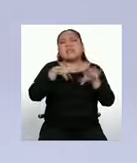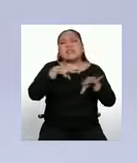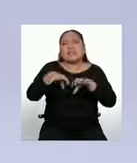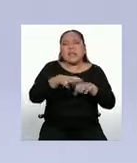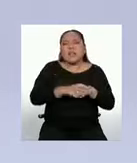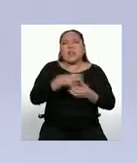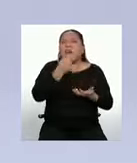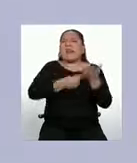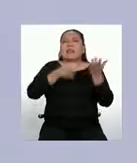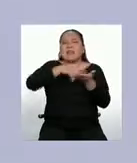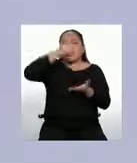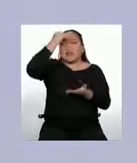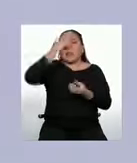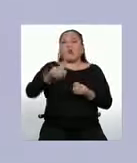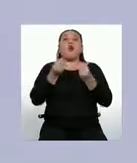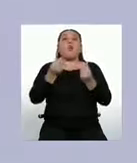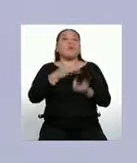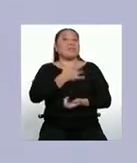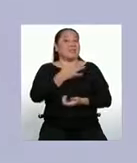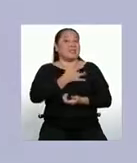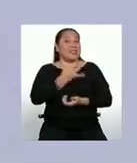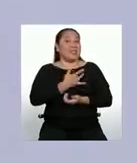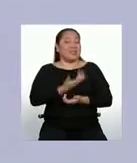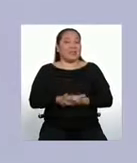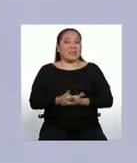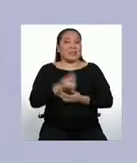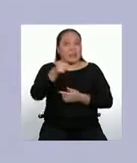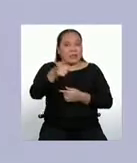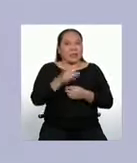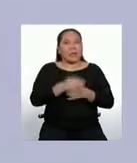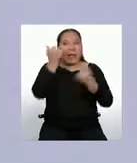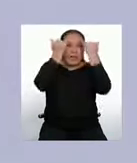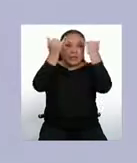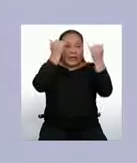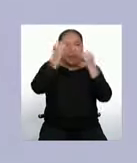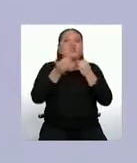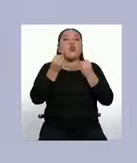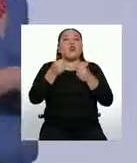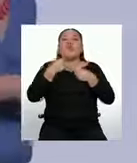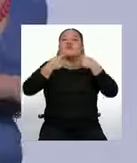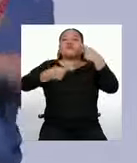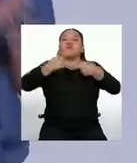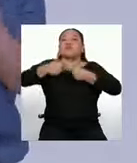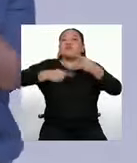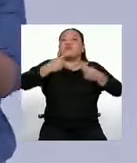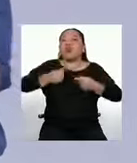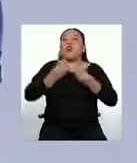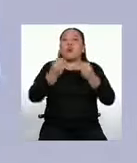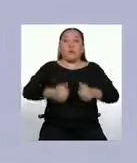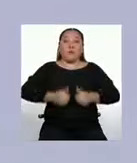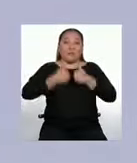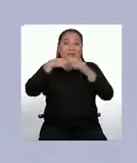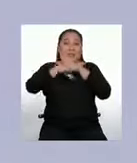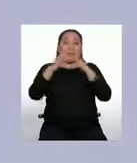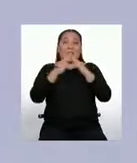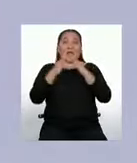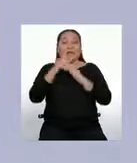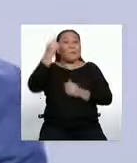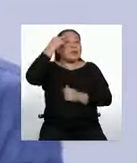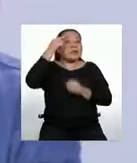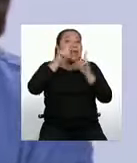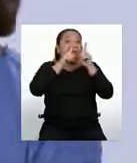días o cómo te sientes. Recuerda que la intención es contarle acerca de cómo vives estos días en casa. Piensa en el lenguaje que